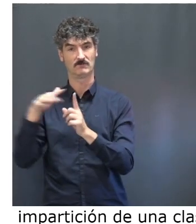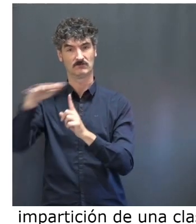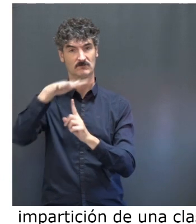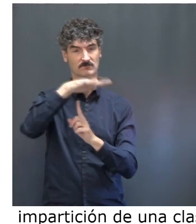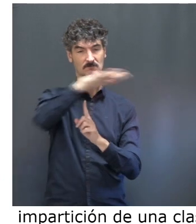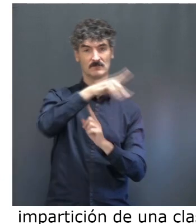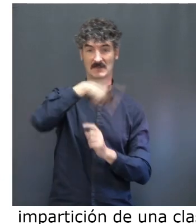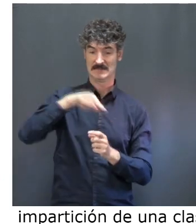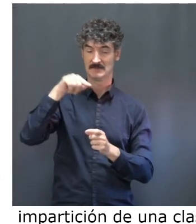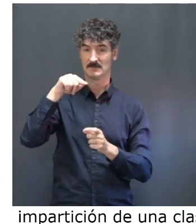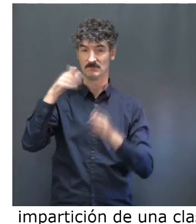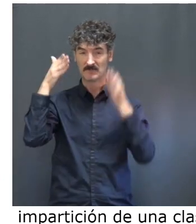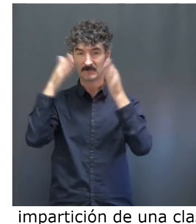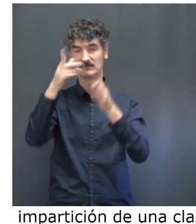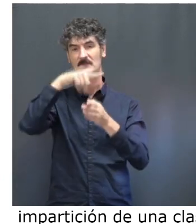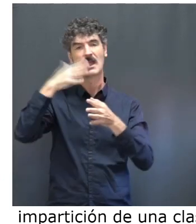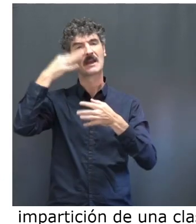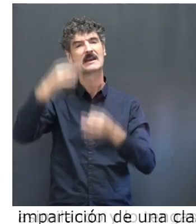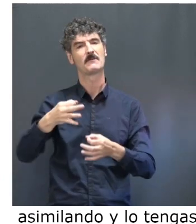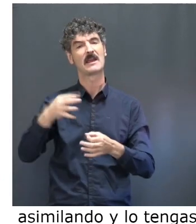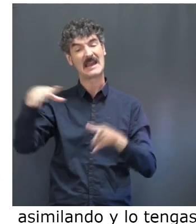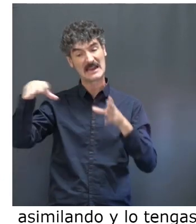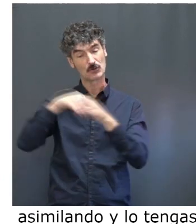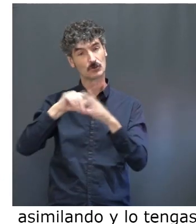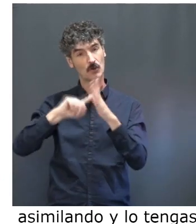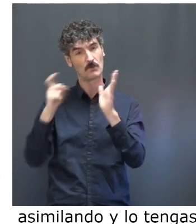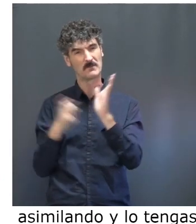que realmente sea una inclusión plena,